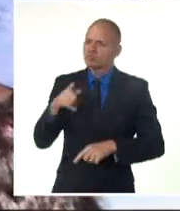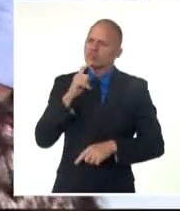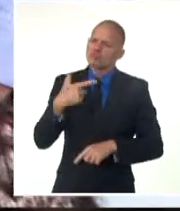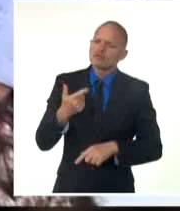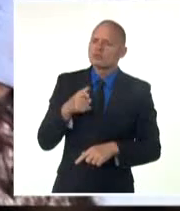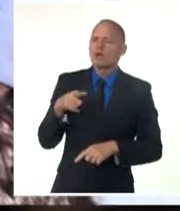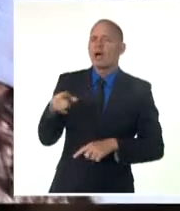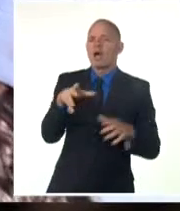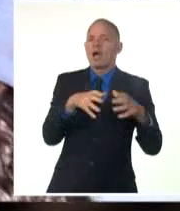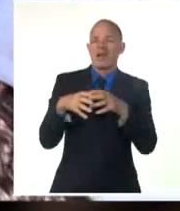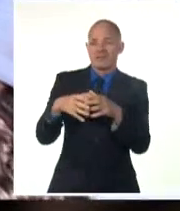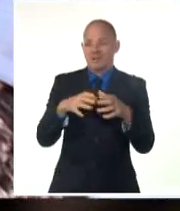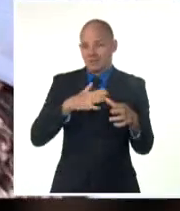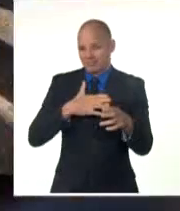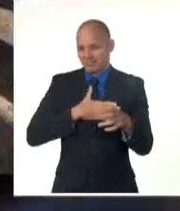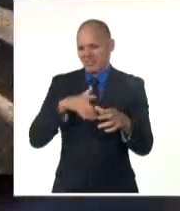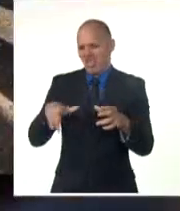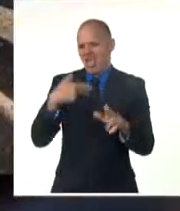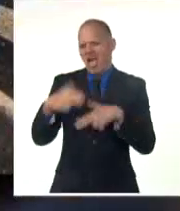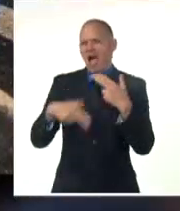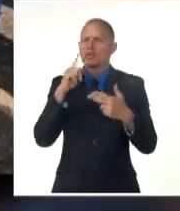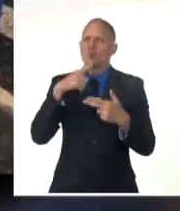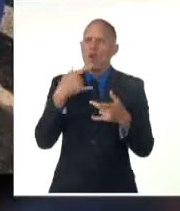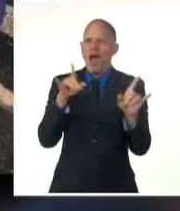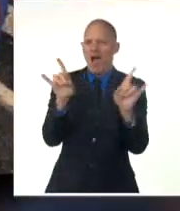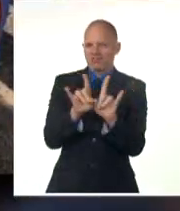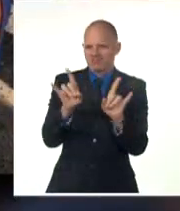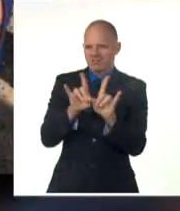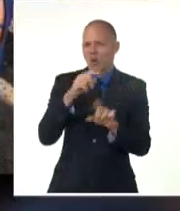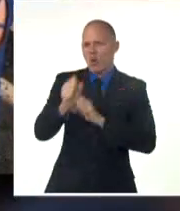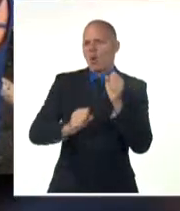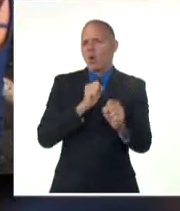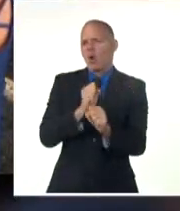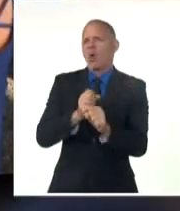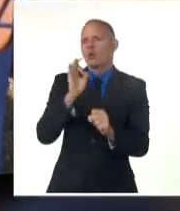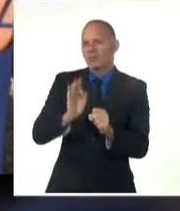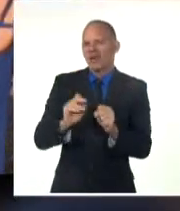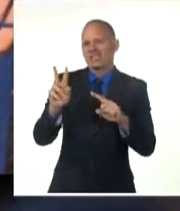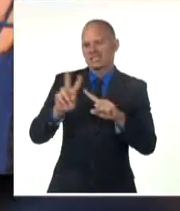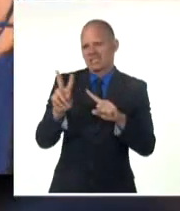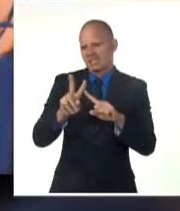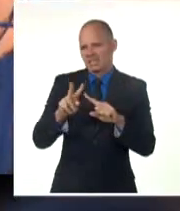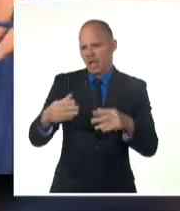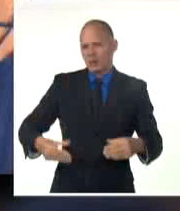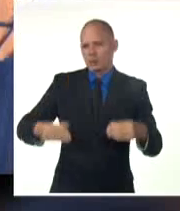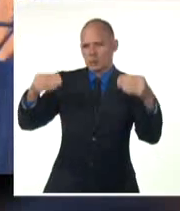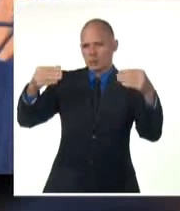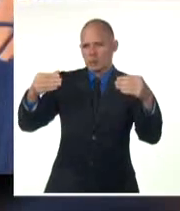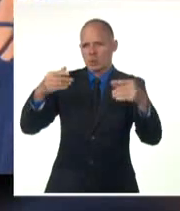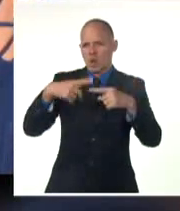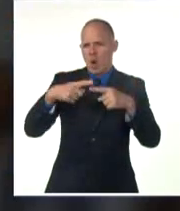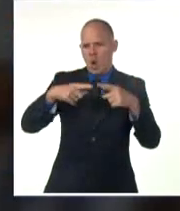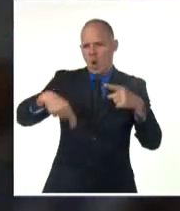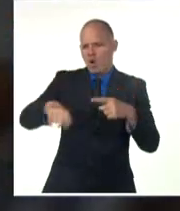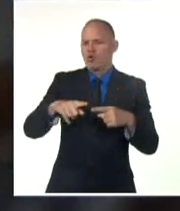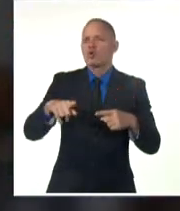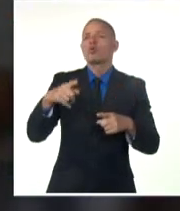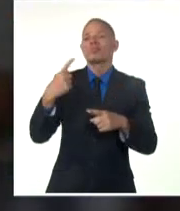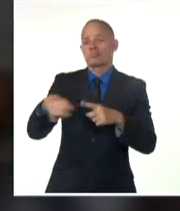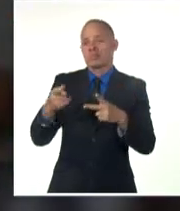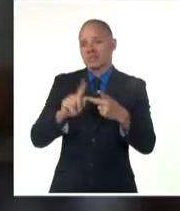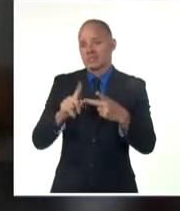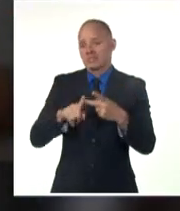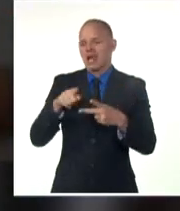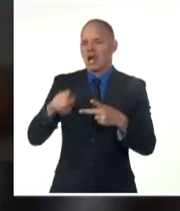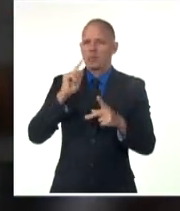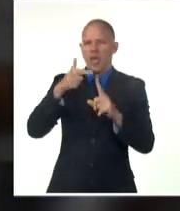dedicada fundamentalmente a la fabricación de antenas para la televisión digital, así como a la carpintería de aluminio, servicios de soldadura